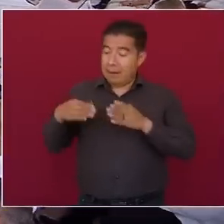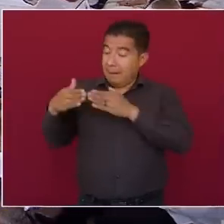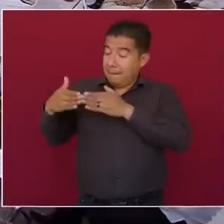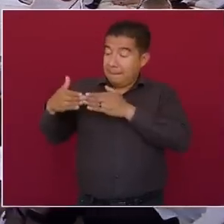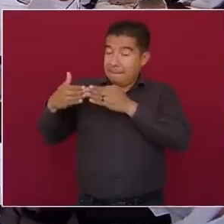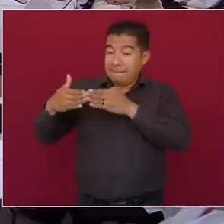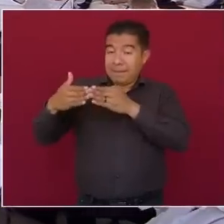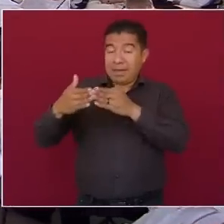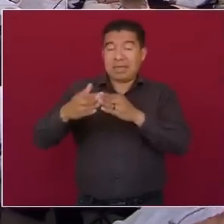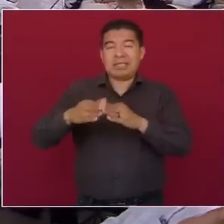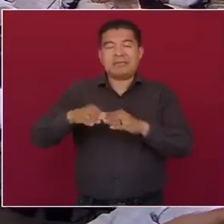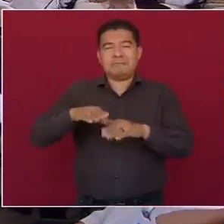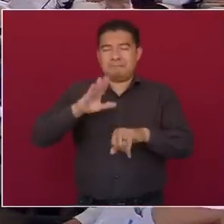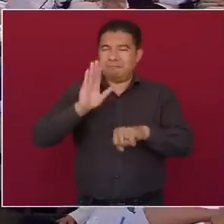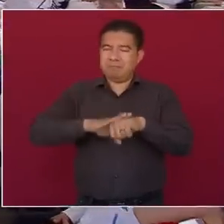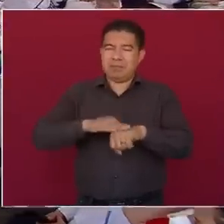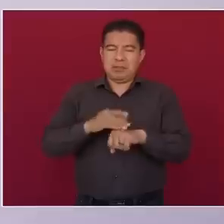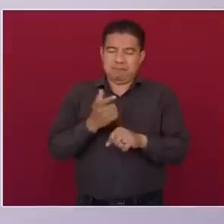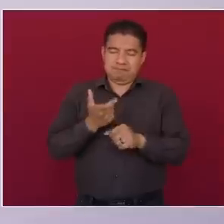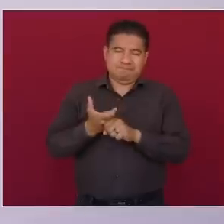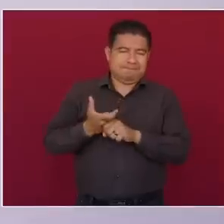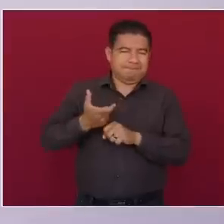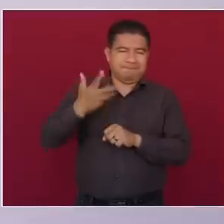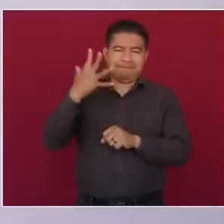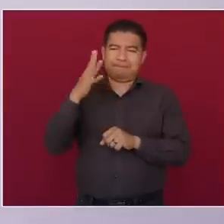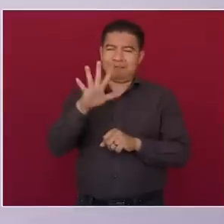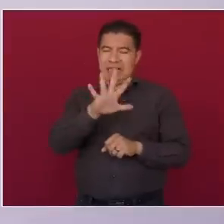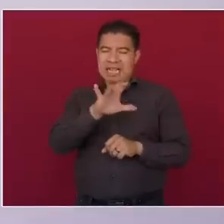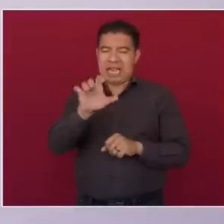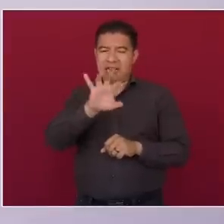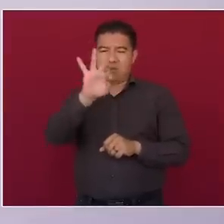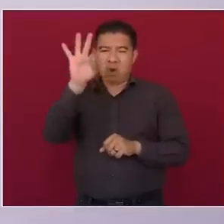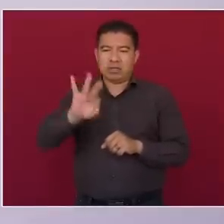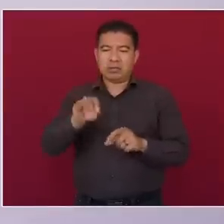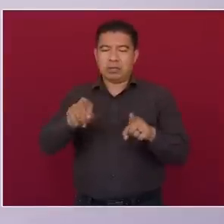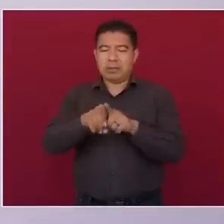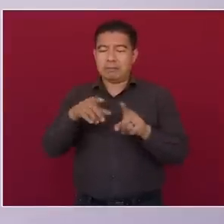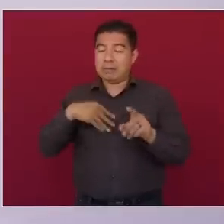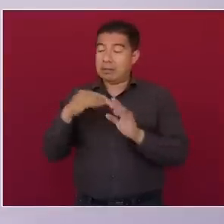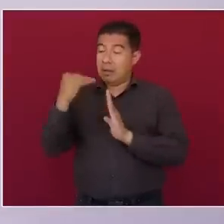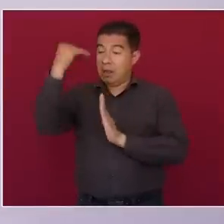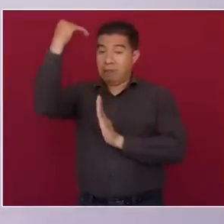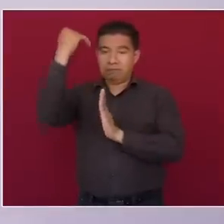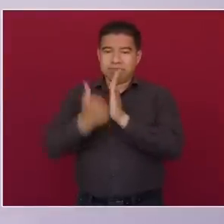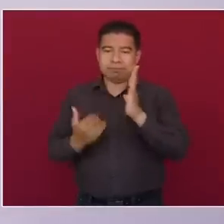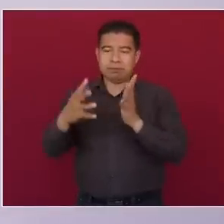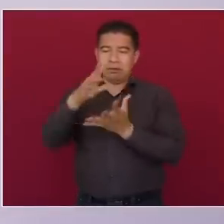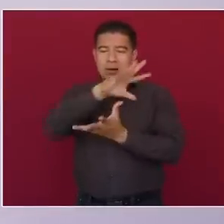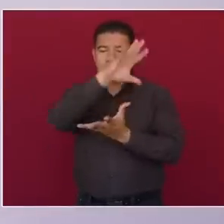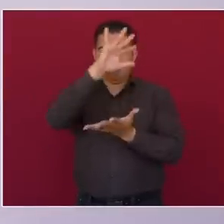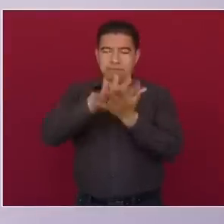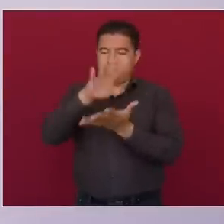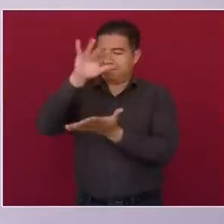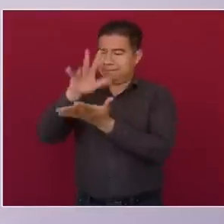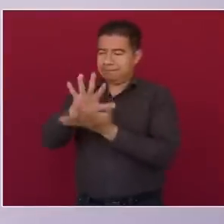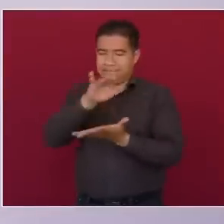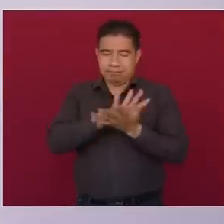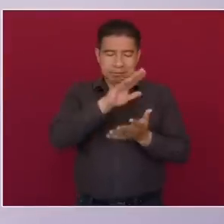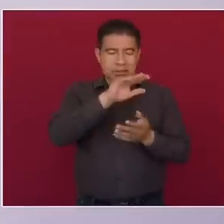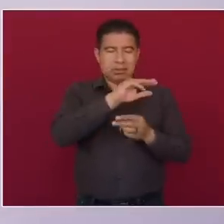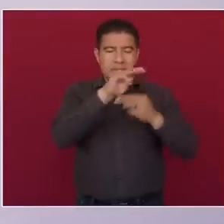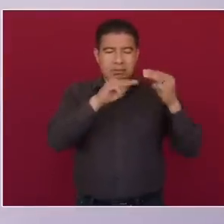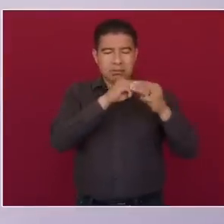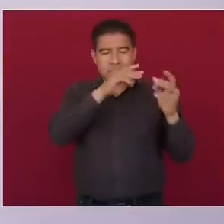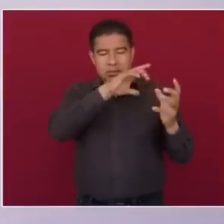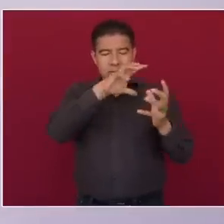en 500%, así como se ha presentado un fenómeno de desabasto mundial. En esta inauguración de esta